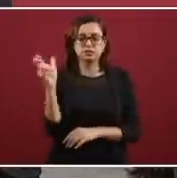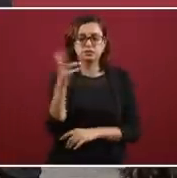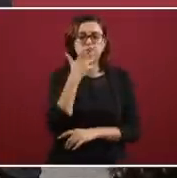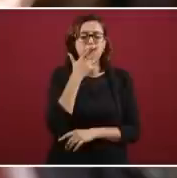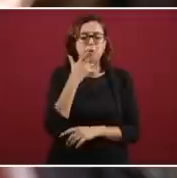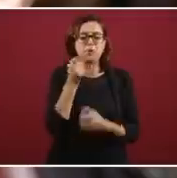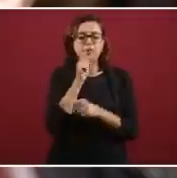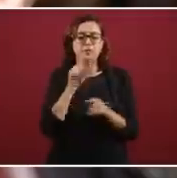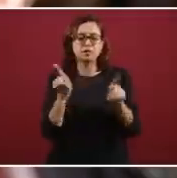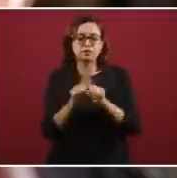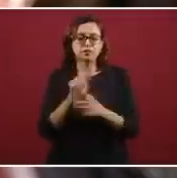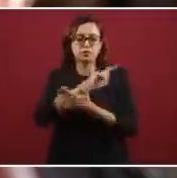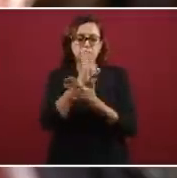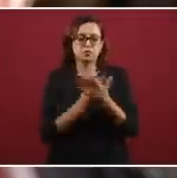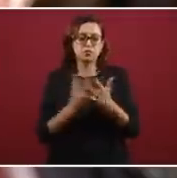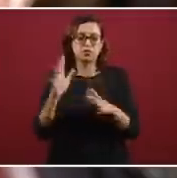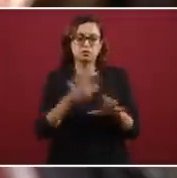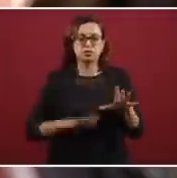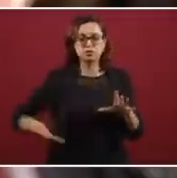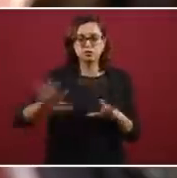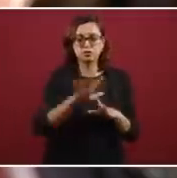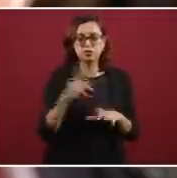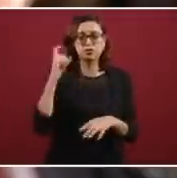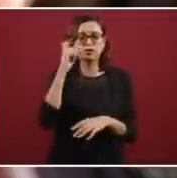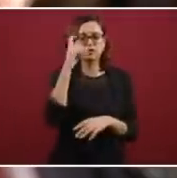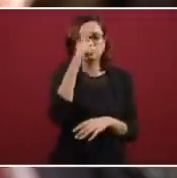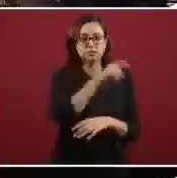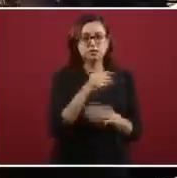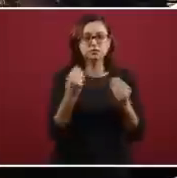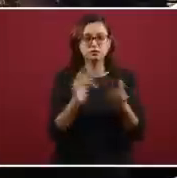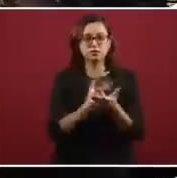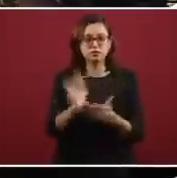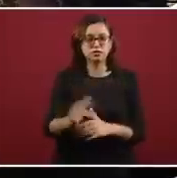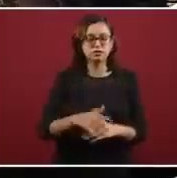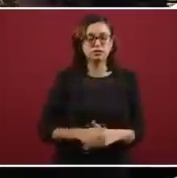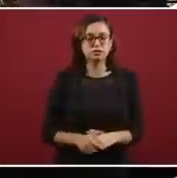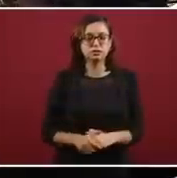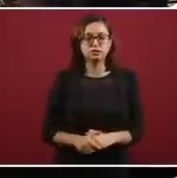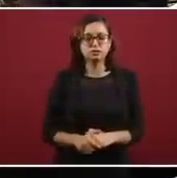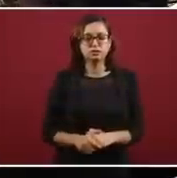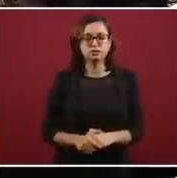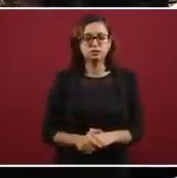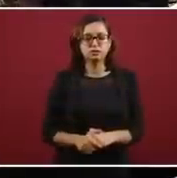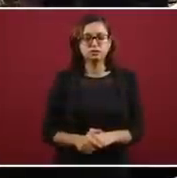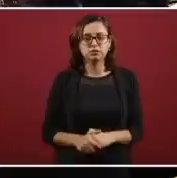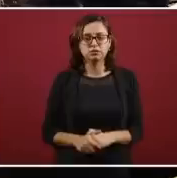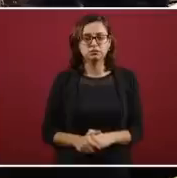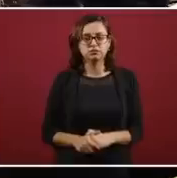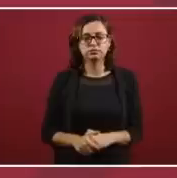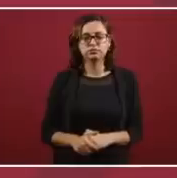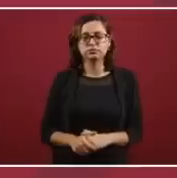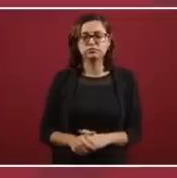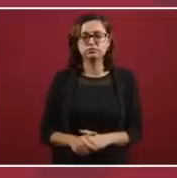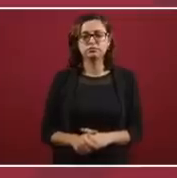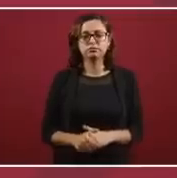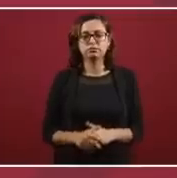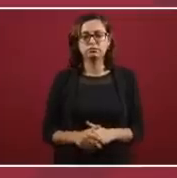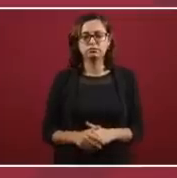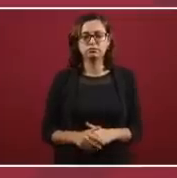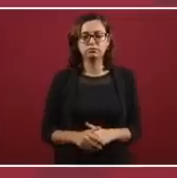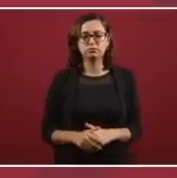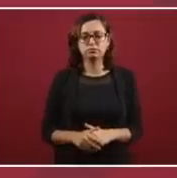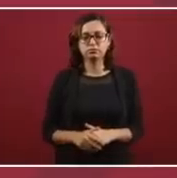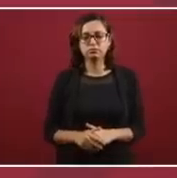lo de los programas sociales, la complejidad, sí, que ha tenido. Muchas gracias. Pues vamos a revisar esto que